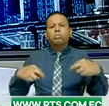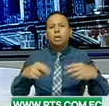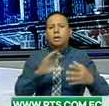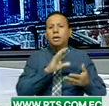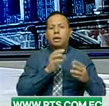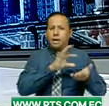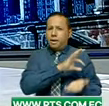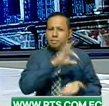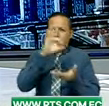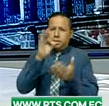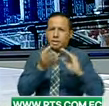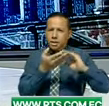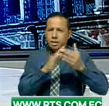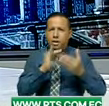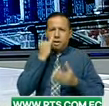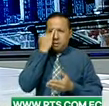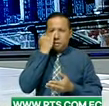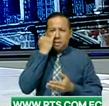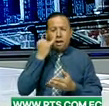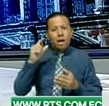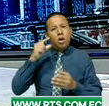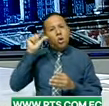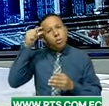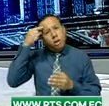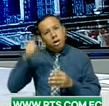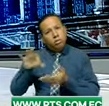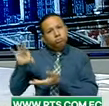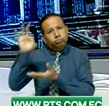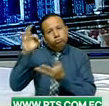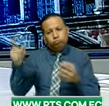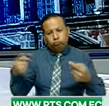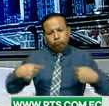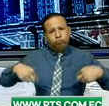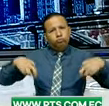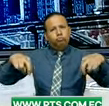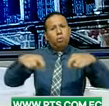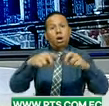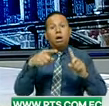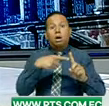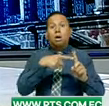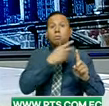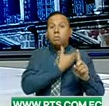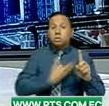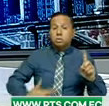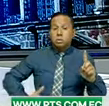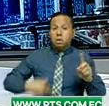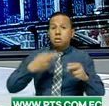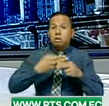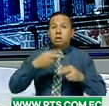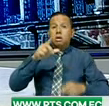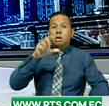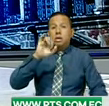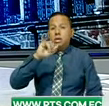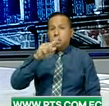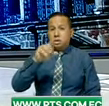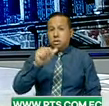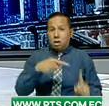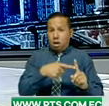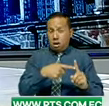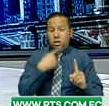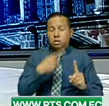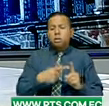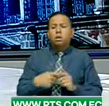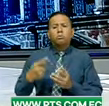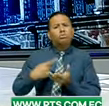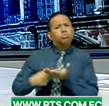CONAIE con el gobierno central. En la cita a la que no asistió Leonidas Issa, los delegados indígenas propusieron al gobierno realizar